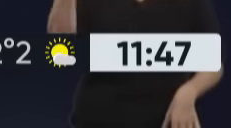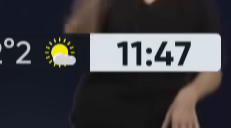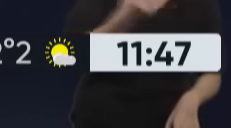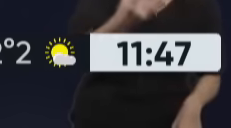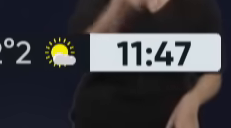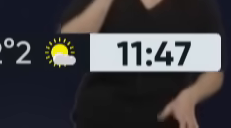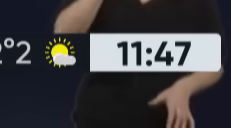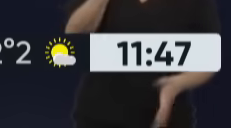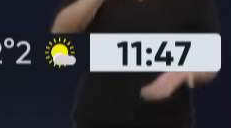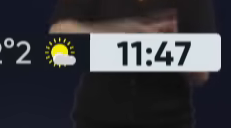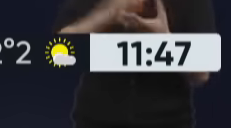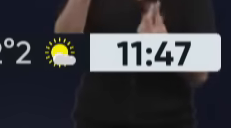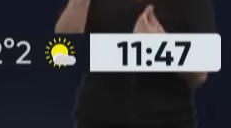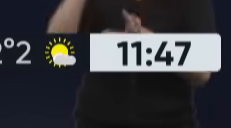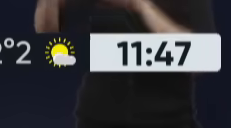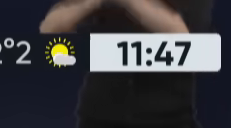una mentira.